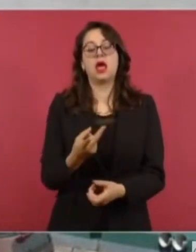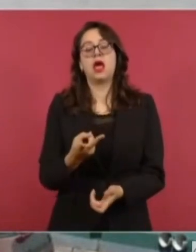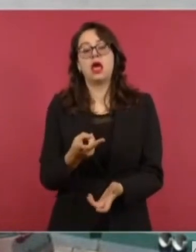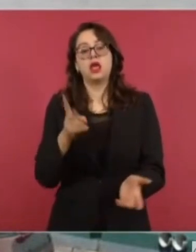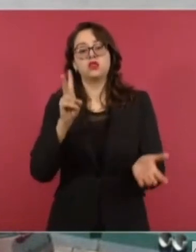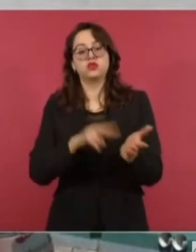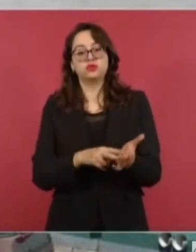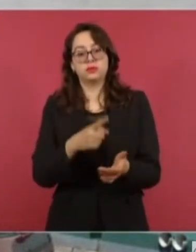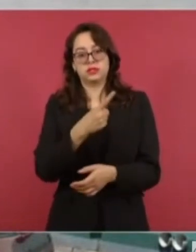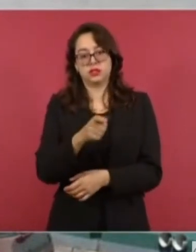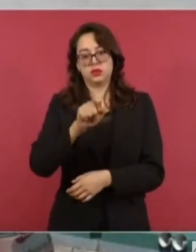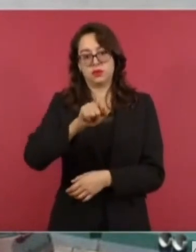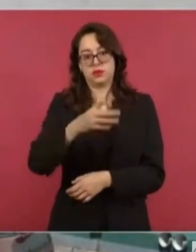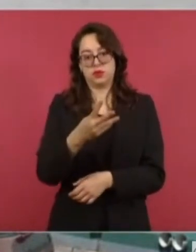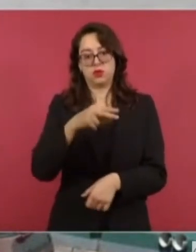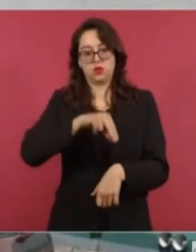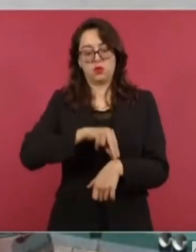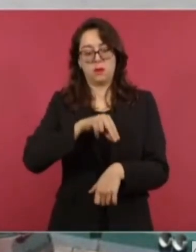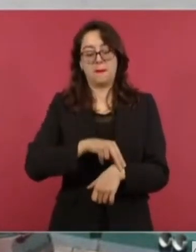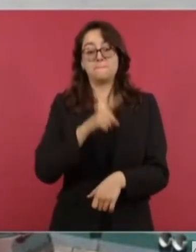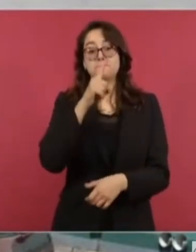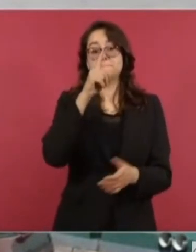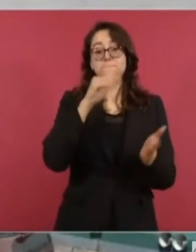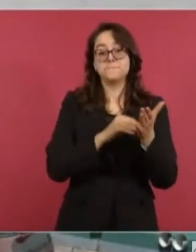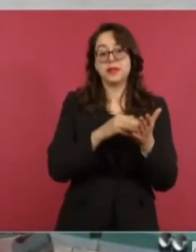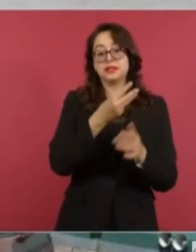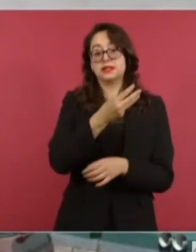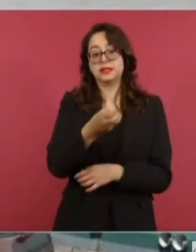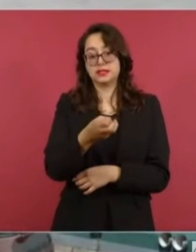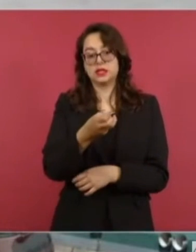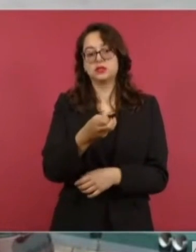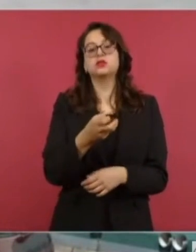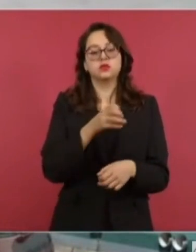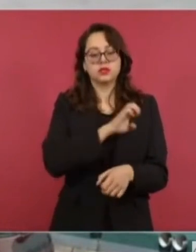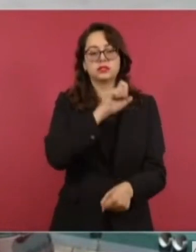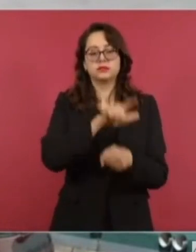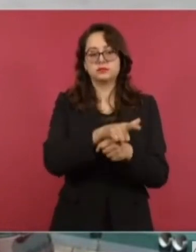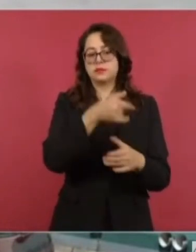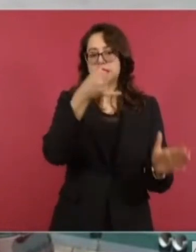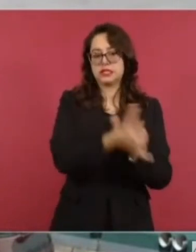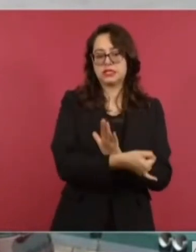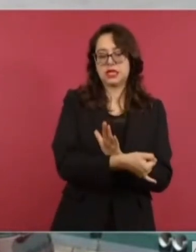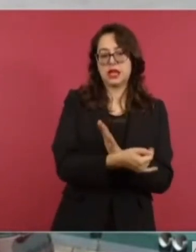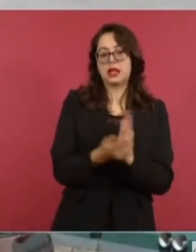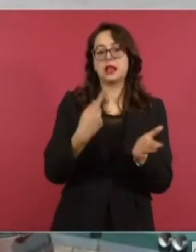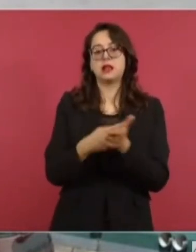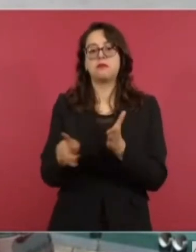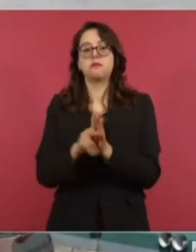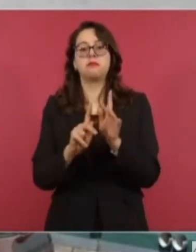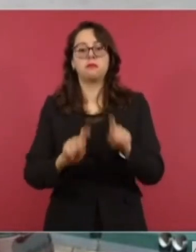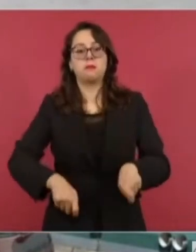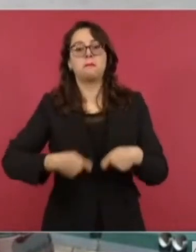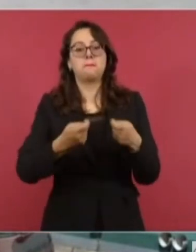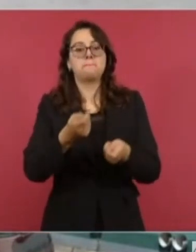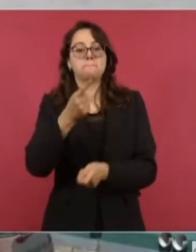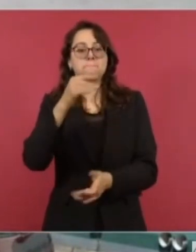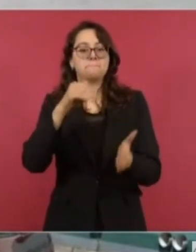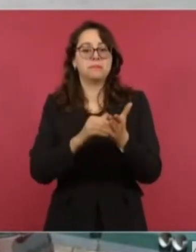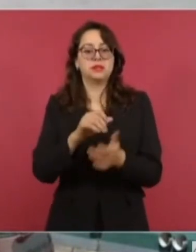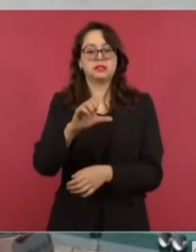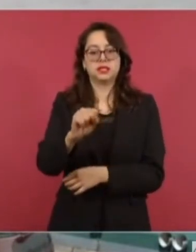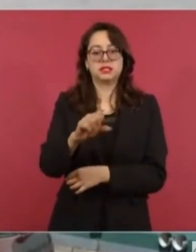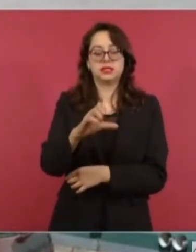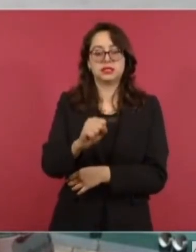médicos, 1,341 son médicas o médicos especialistas. Se ha basificado a 1,060 trabajadores de la